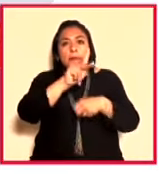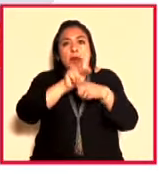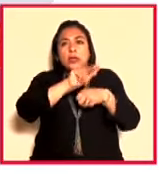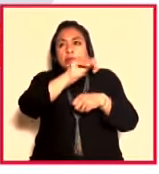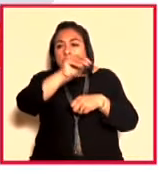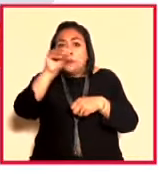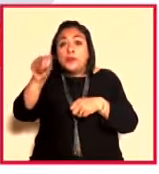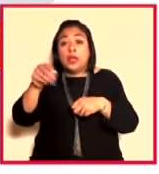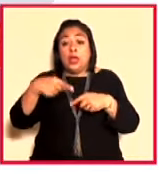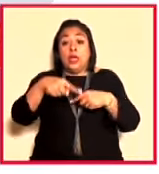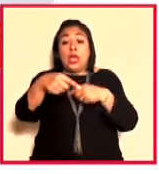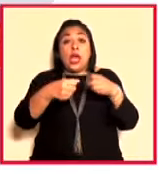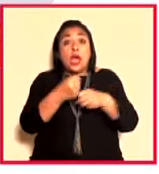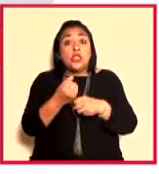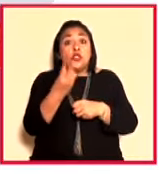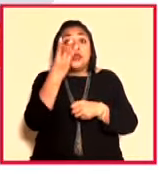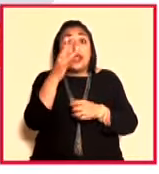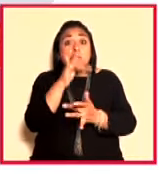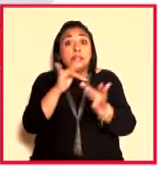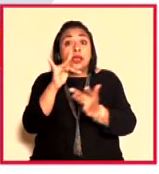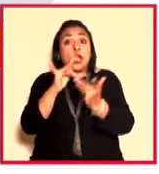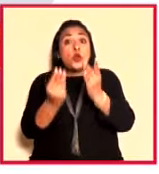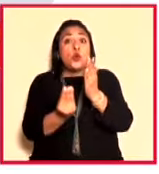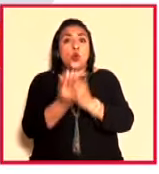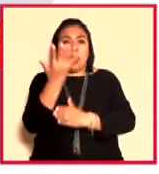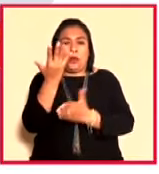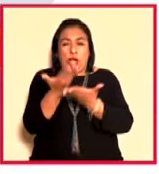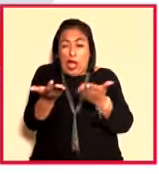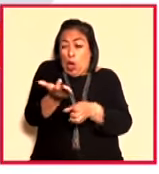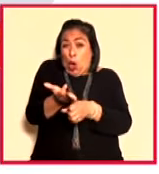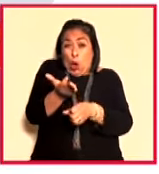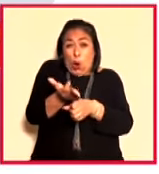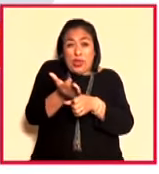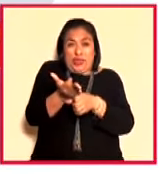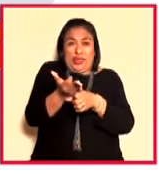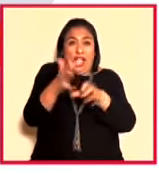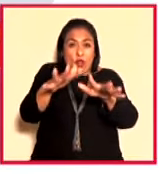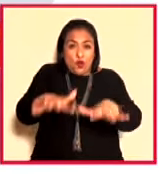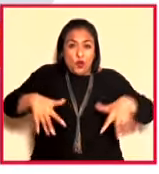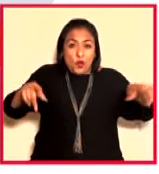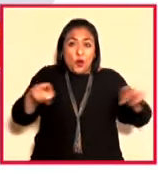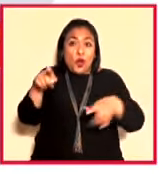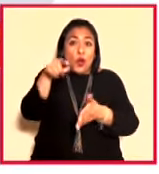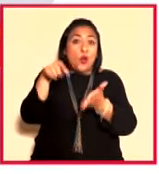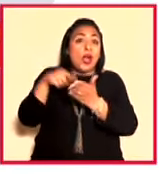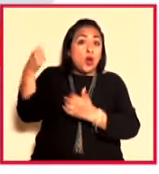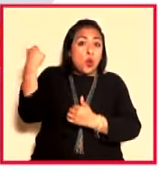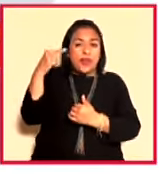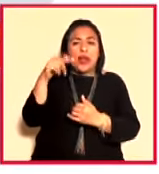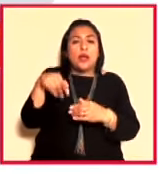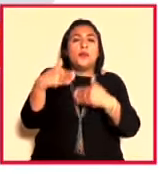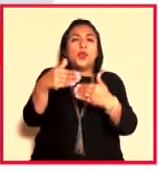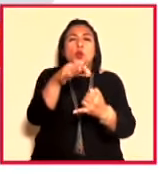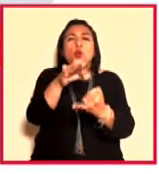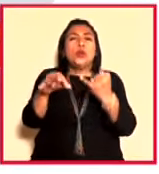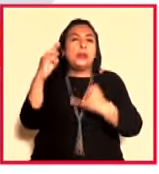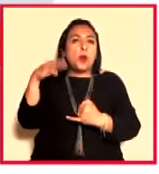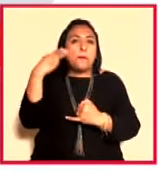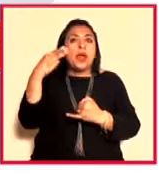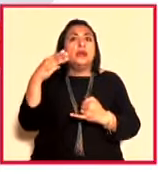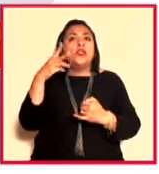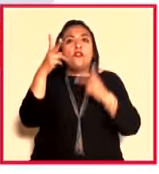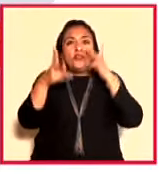3 discos nuevos. En este instante ellos ofrecen un concierto en Guadalajara y a finales de marzo visitarán el Palacio de Bellas Artes. Aquí